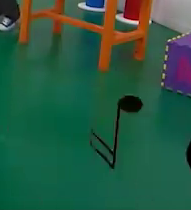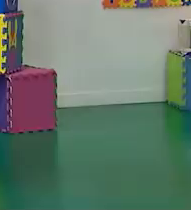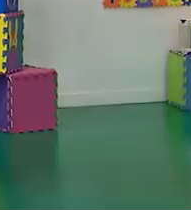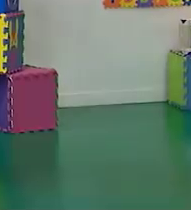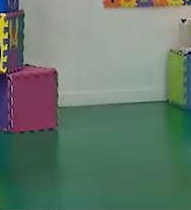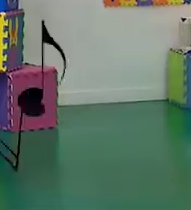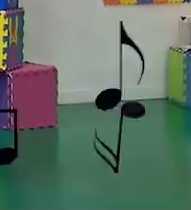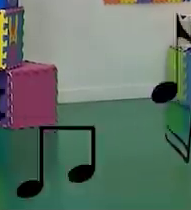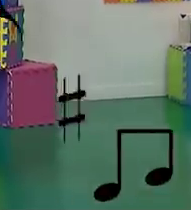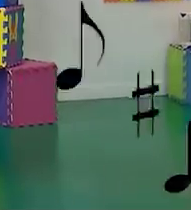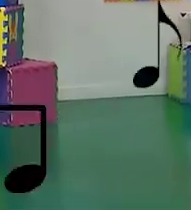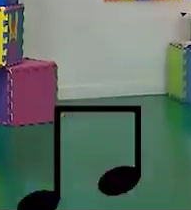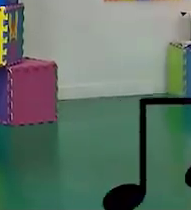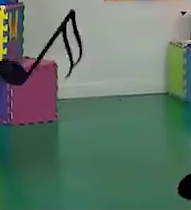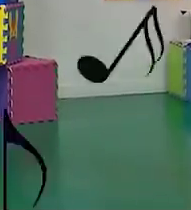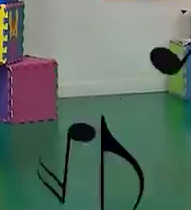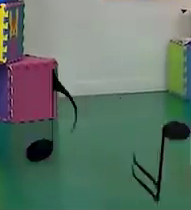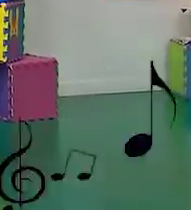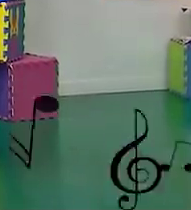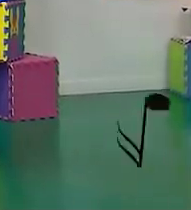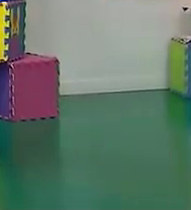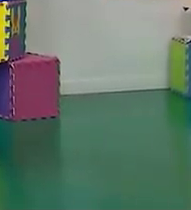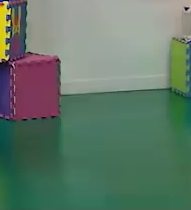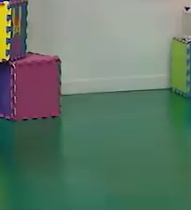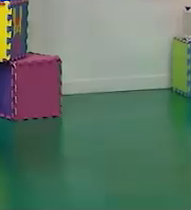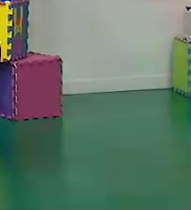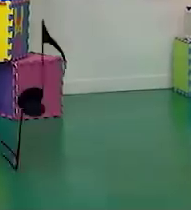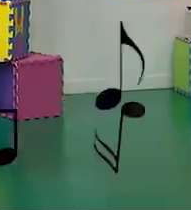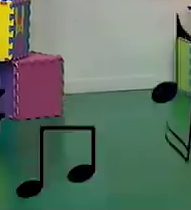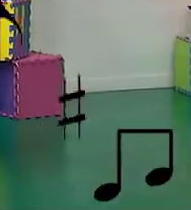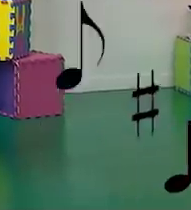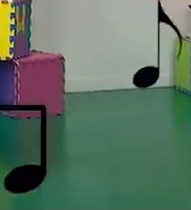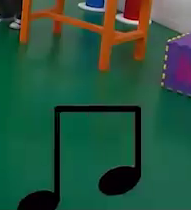Grave como el trombón.